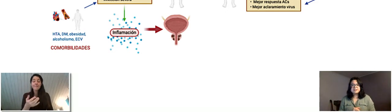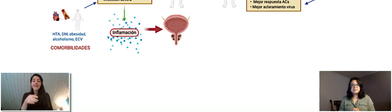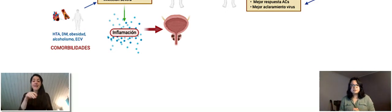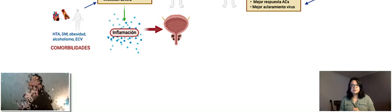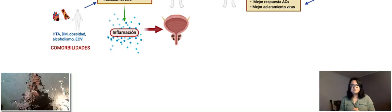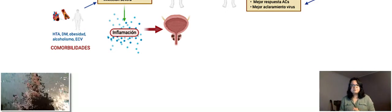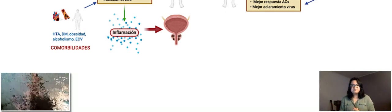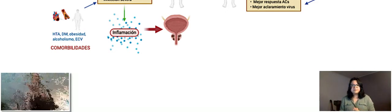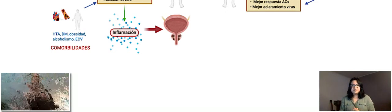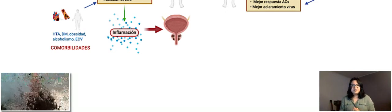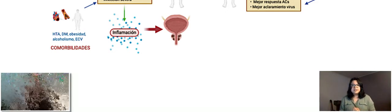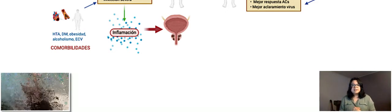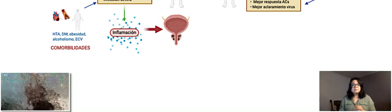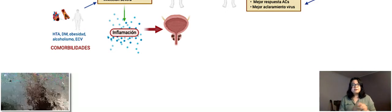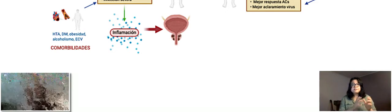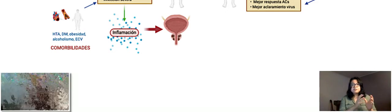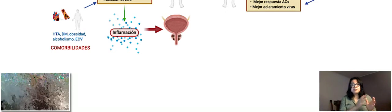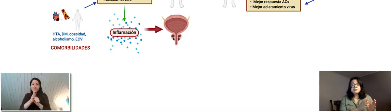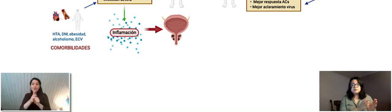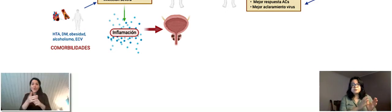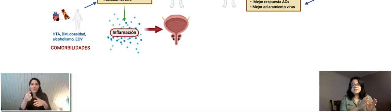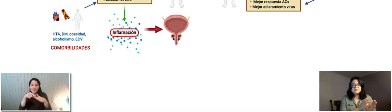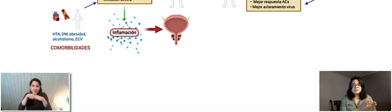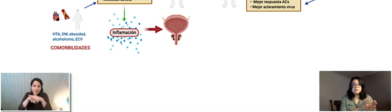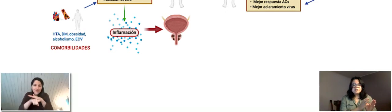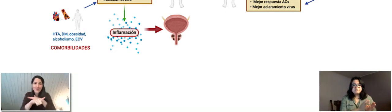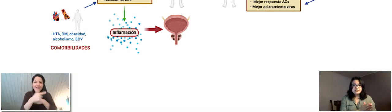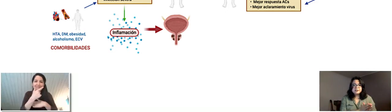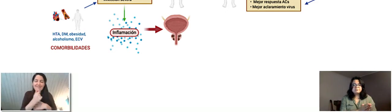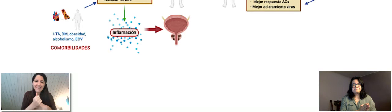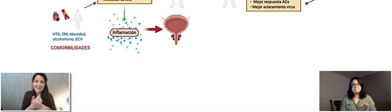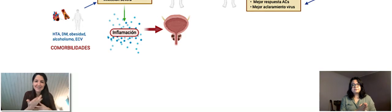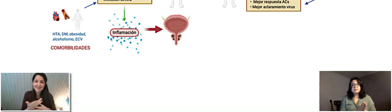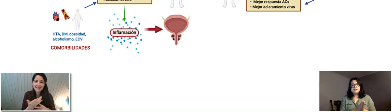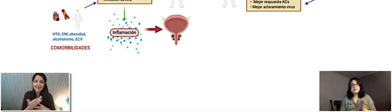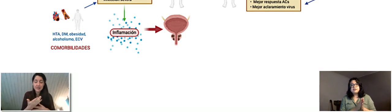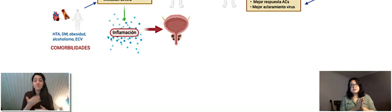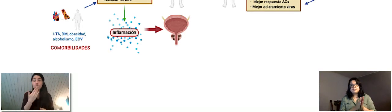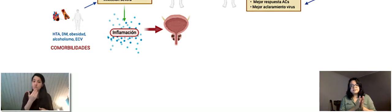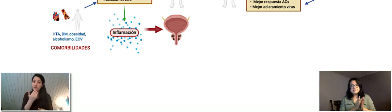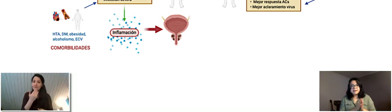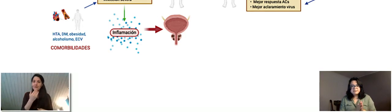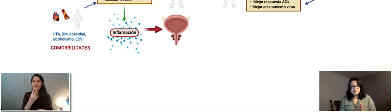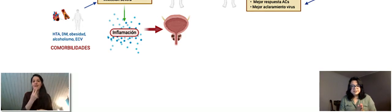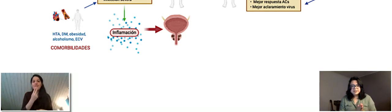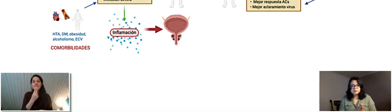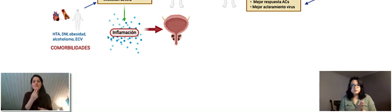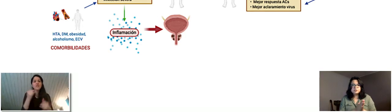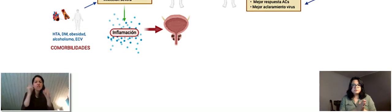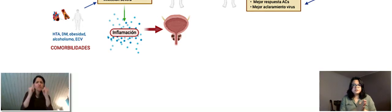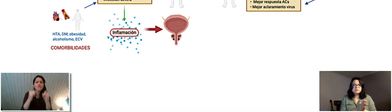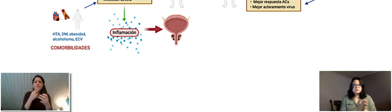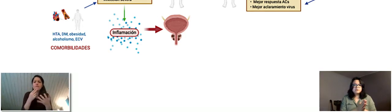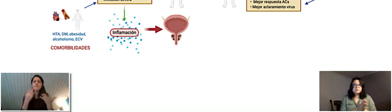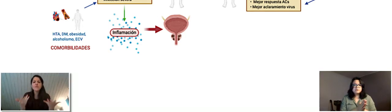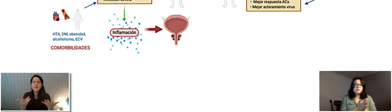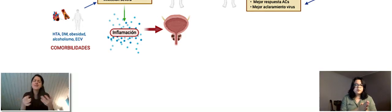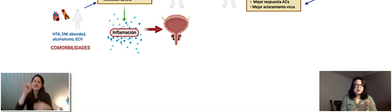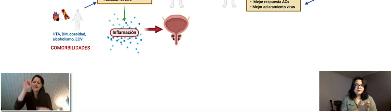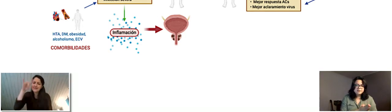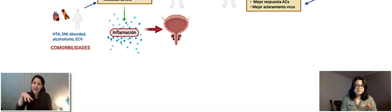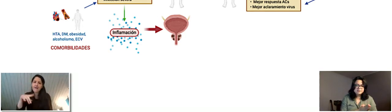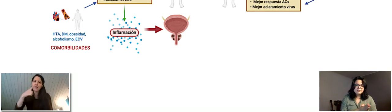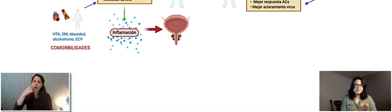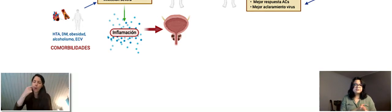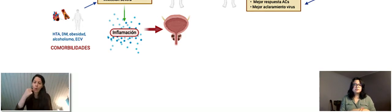facilidad a la célula. También factores como el estilo de vida. Se sabe que los hombres